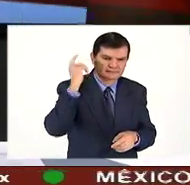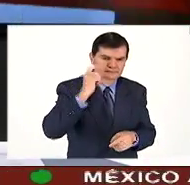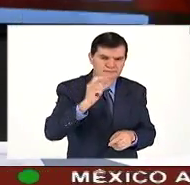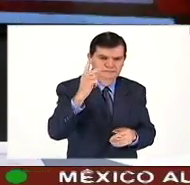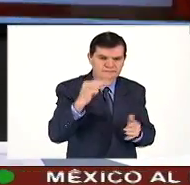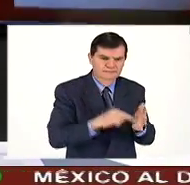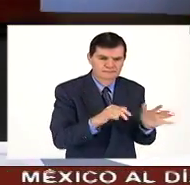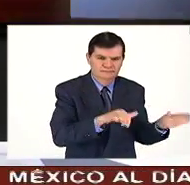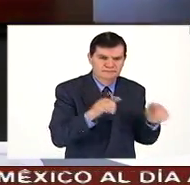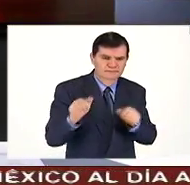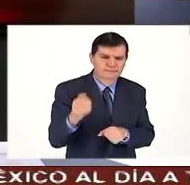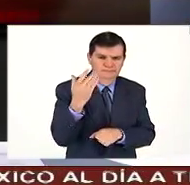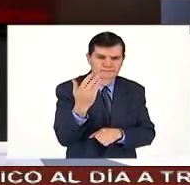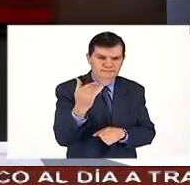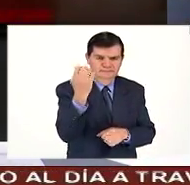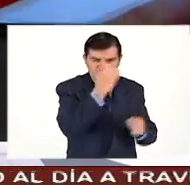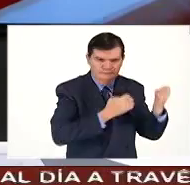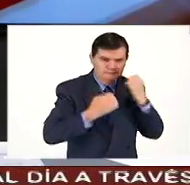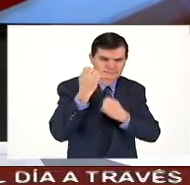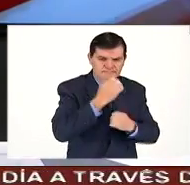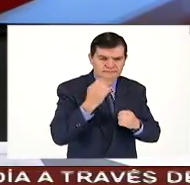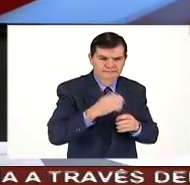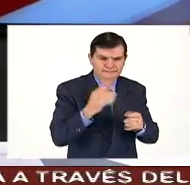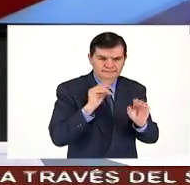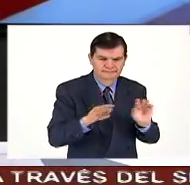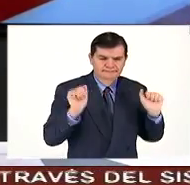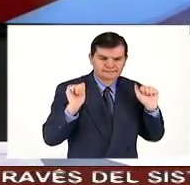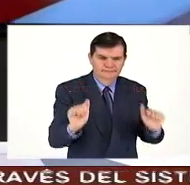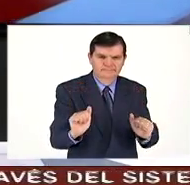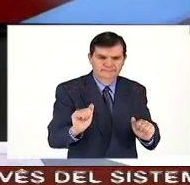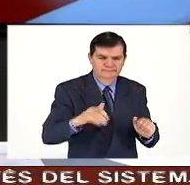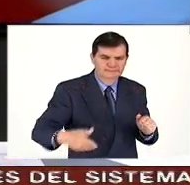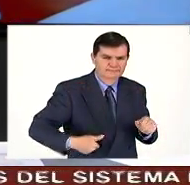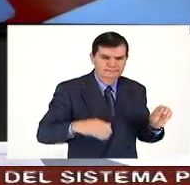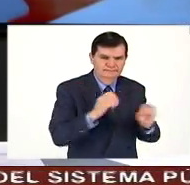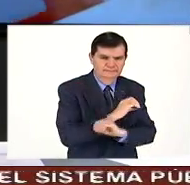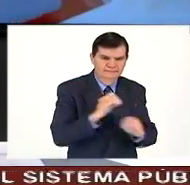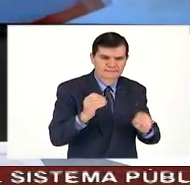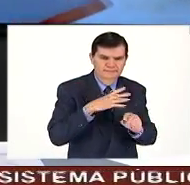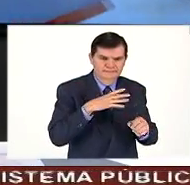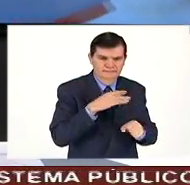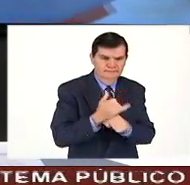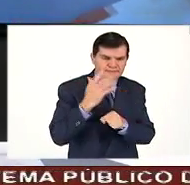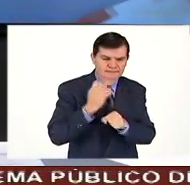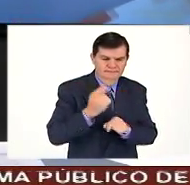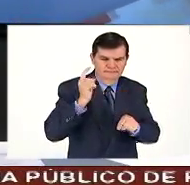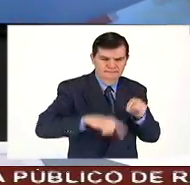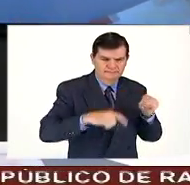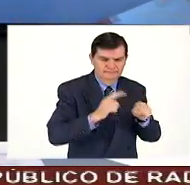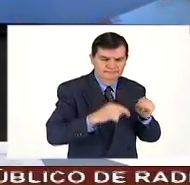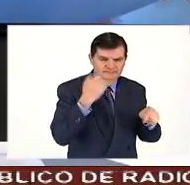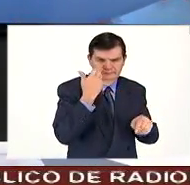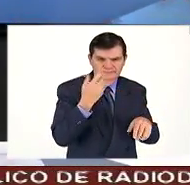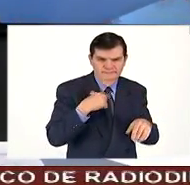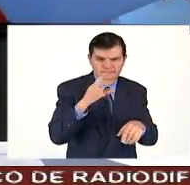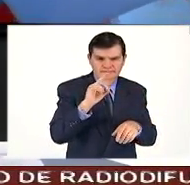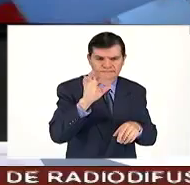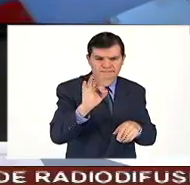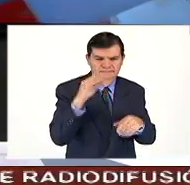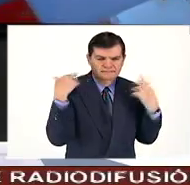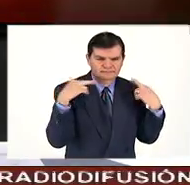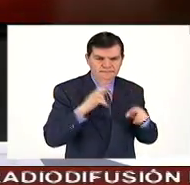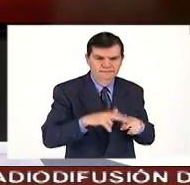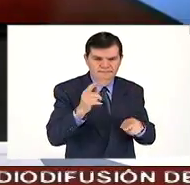Guerrero, 2,650 evaluados, saldo prácticamente blanco, a pesar de que hubo un intento de boicot por parte de estos 30,